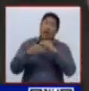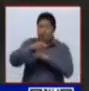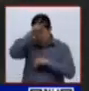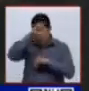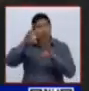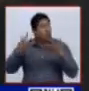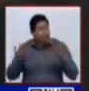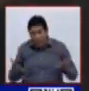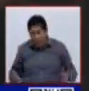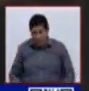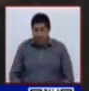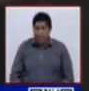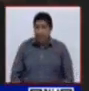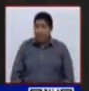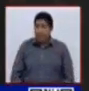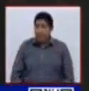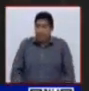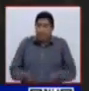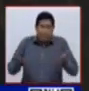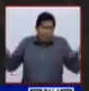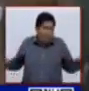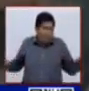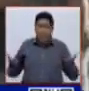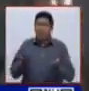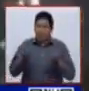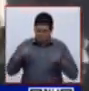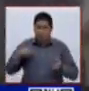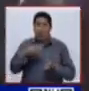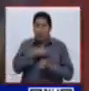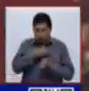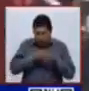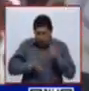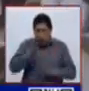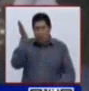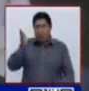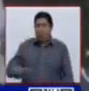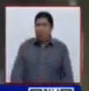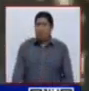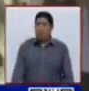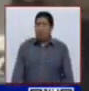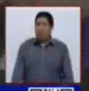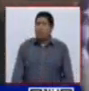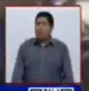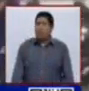había. Entonces queremos que salgan.